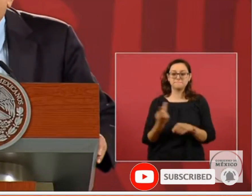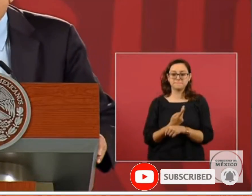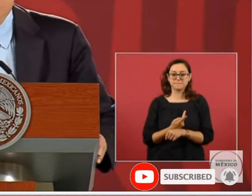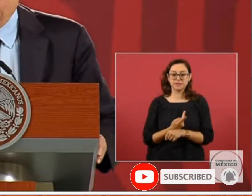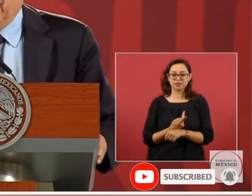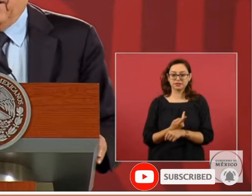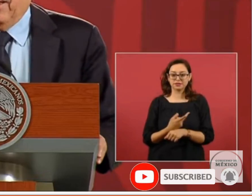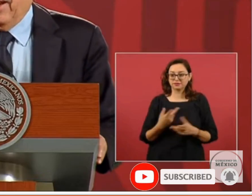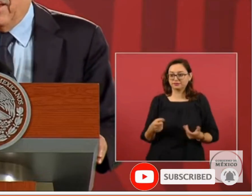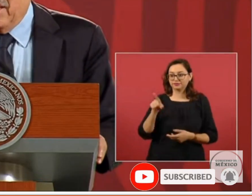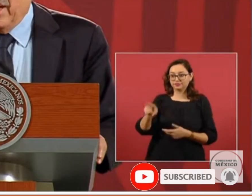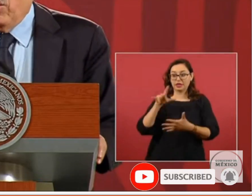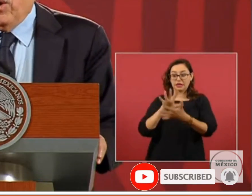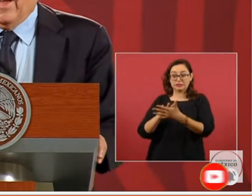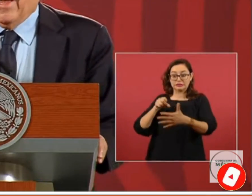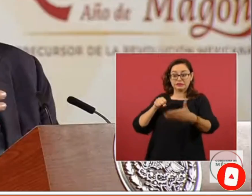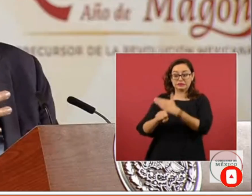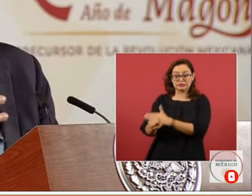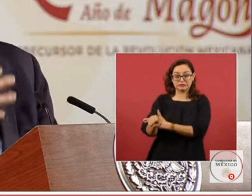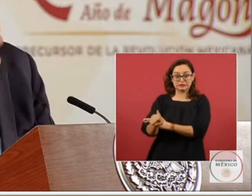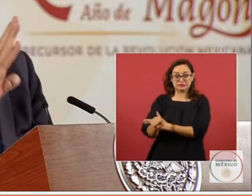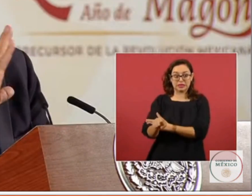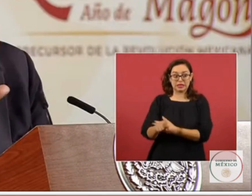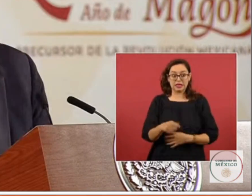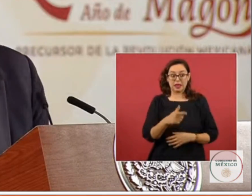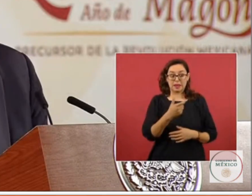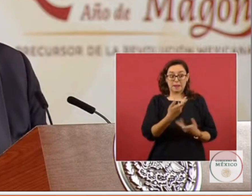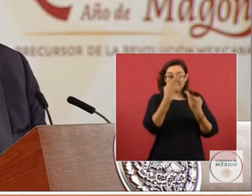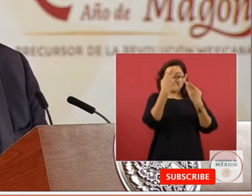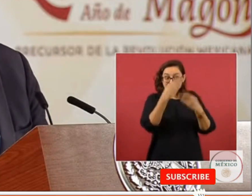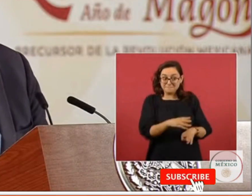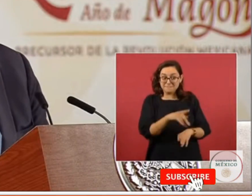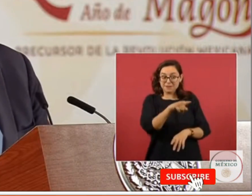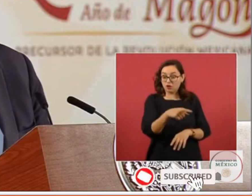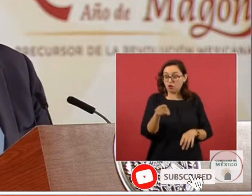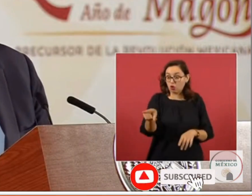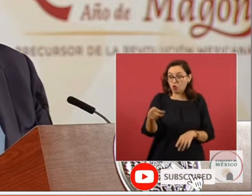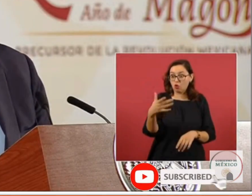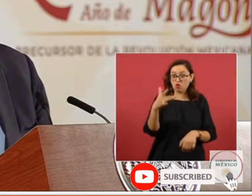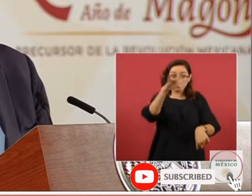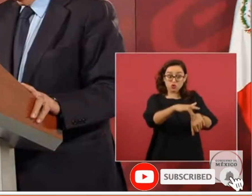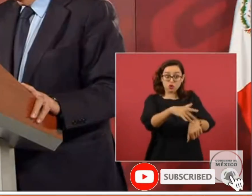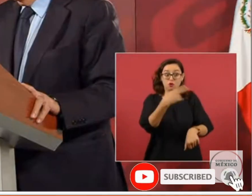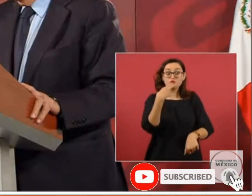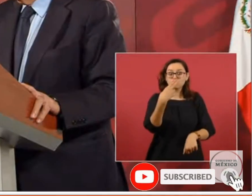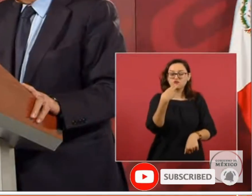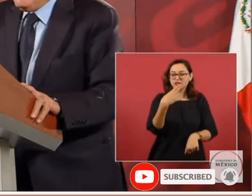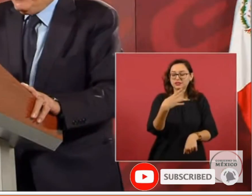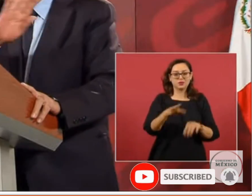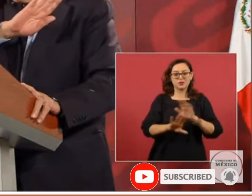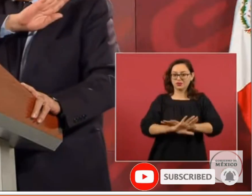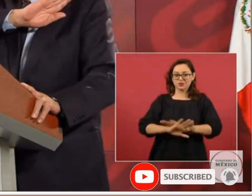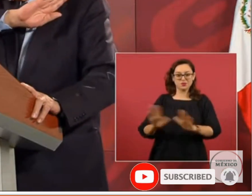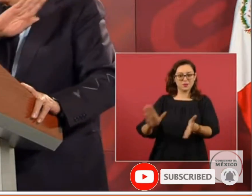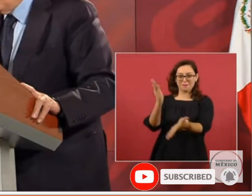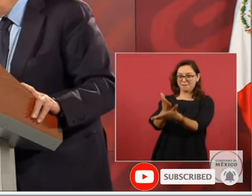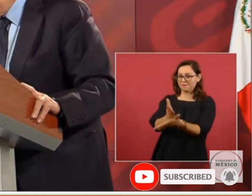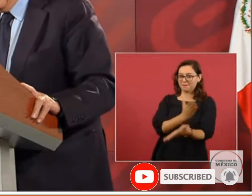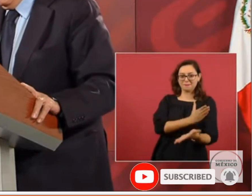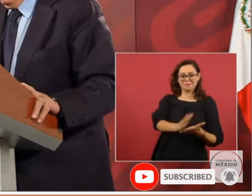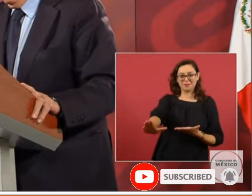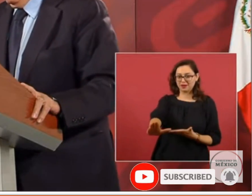Afortunadamente, pues no es que yo lo diga, sino que los hechos lo reflejan, pues hubo un cambio en